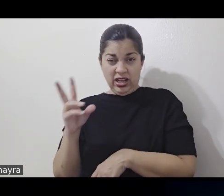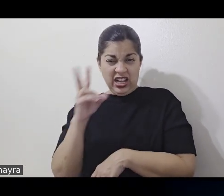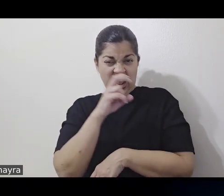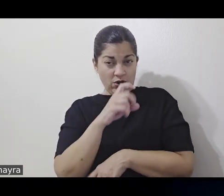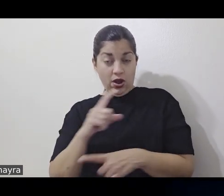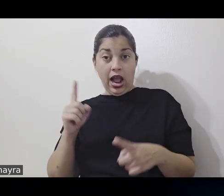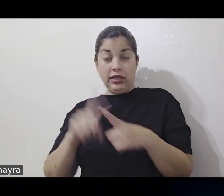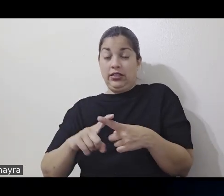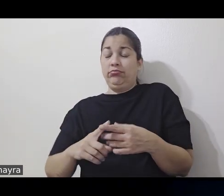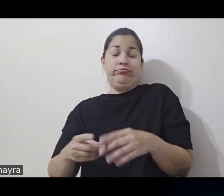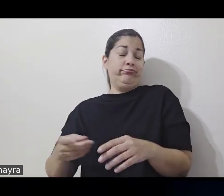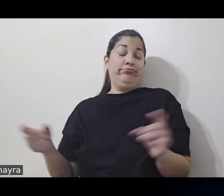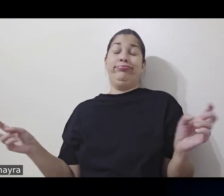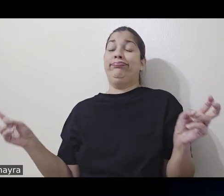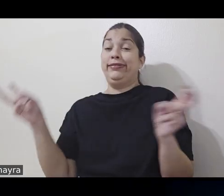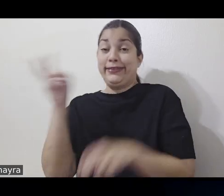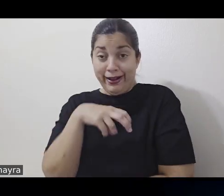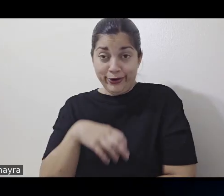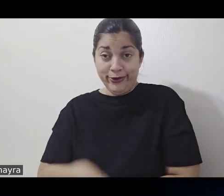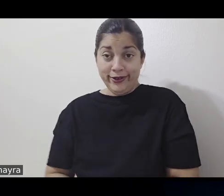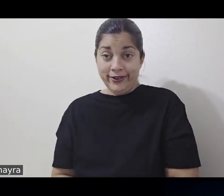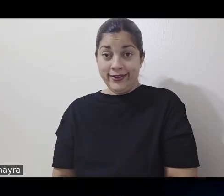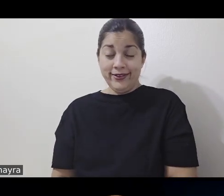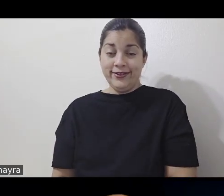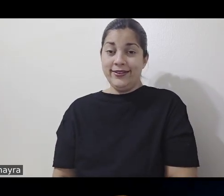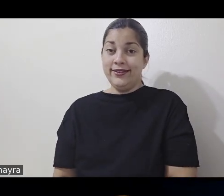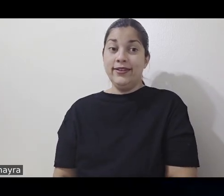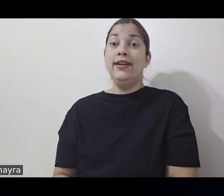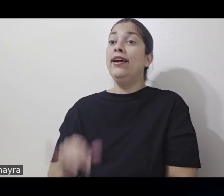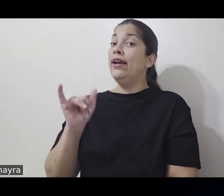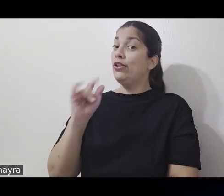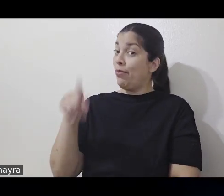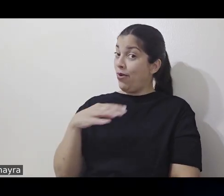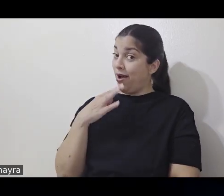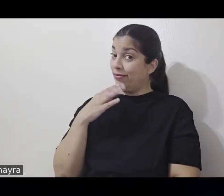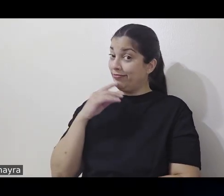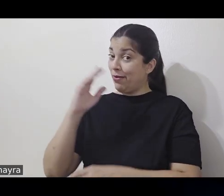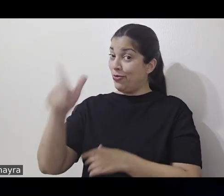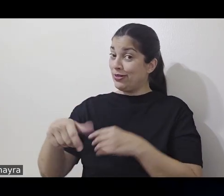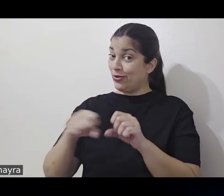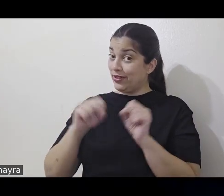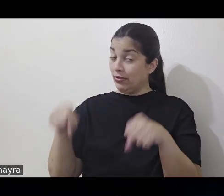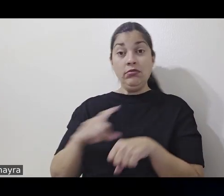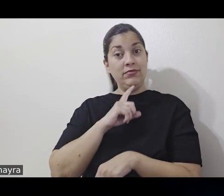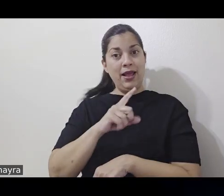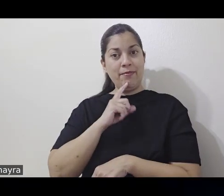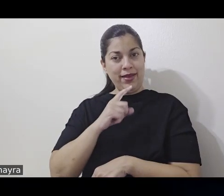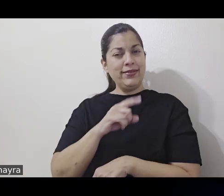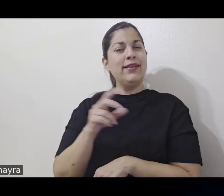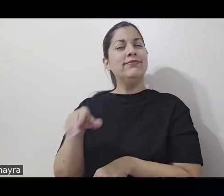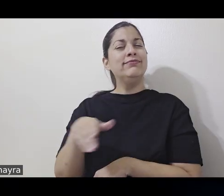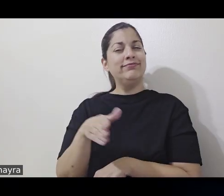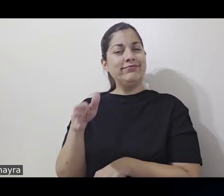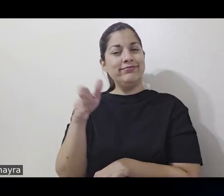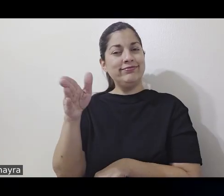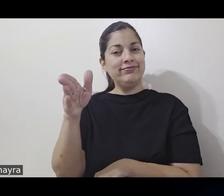mega raro. Y ahí fue. Exacto, que de eso es que vamos a hablar ahora en el próximo segmento, porque realmente por ahí es que